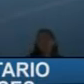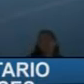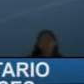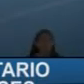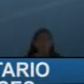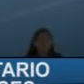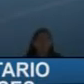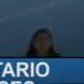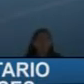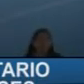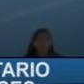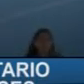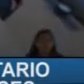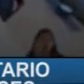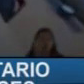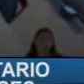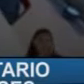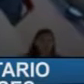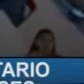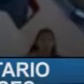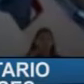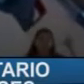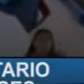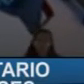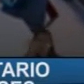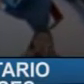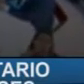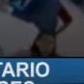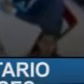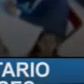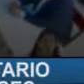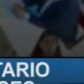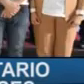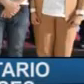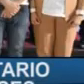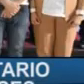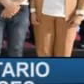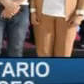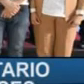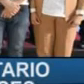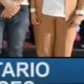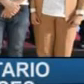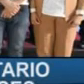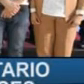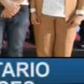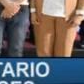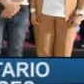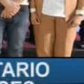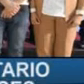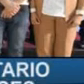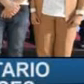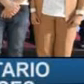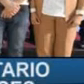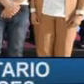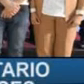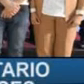de herramientas a los que se agrupan para trabajar en cooperativas y demás y por eso creo que es muy